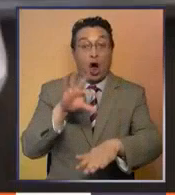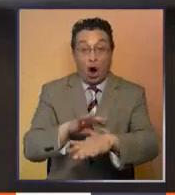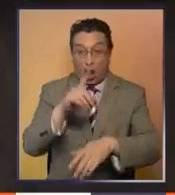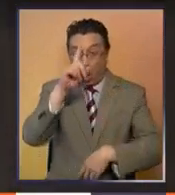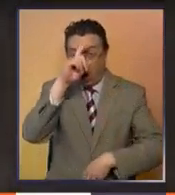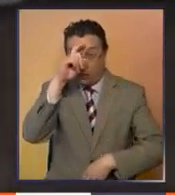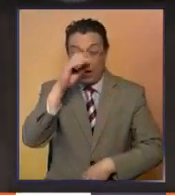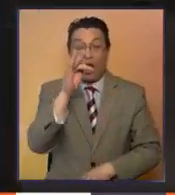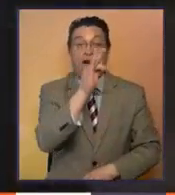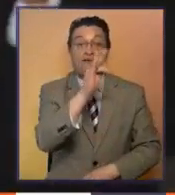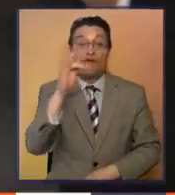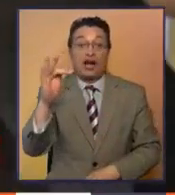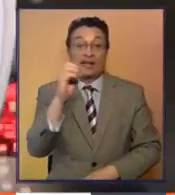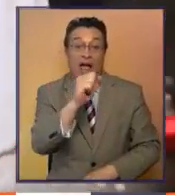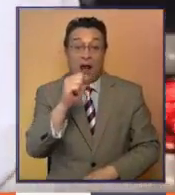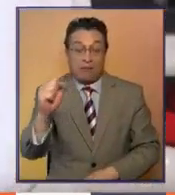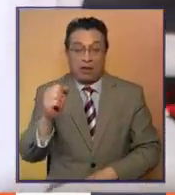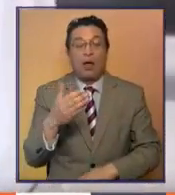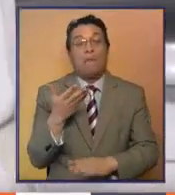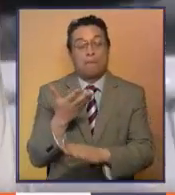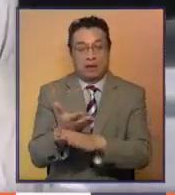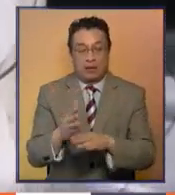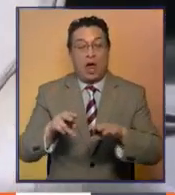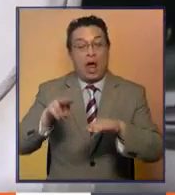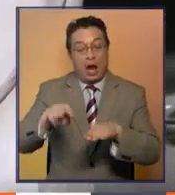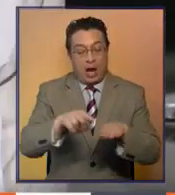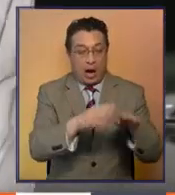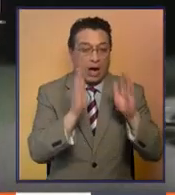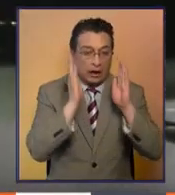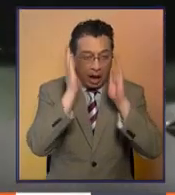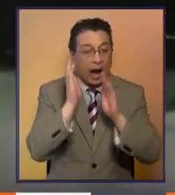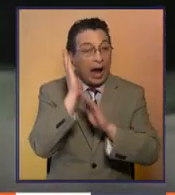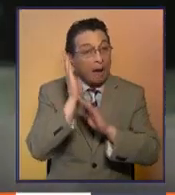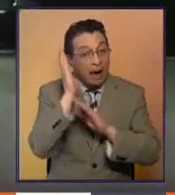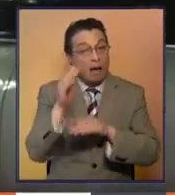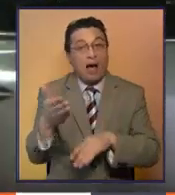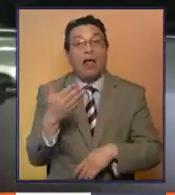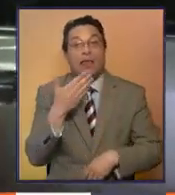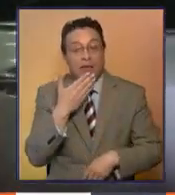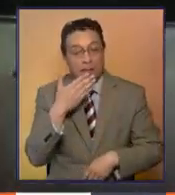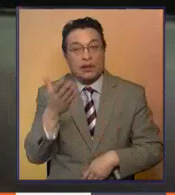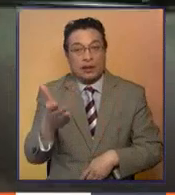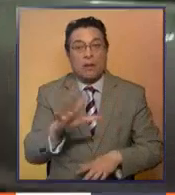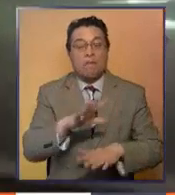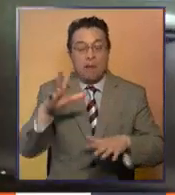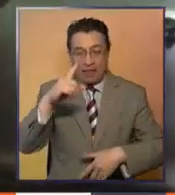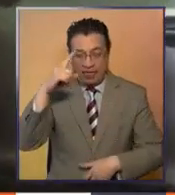Fuerzas Armadas instalar camas para pacientes más complejos.